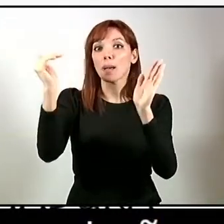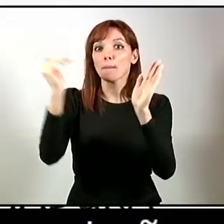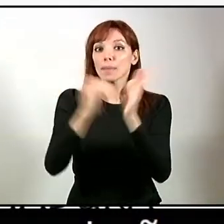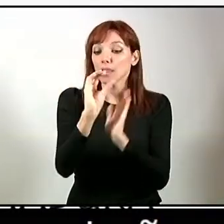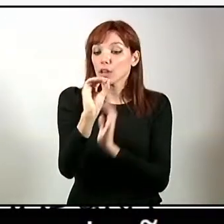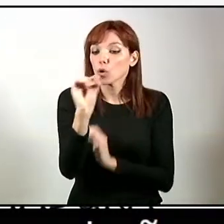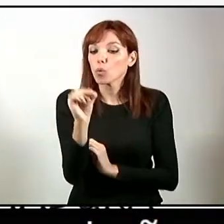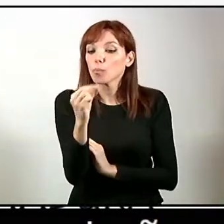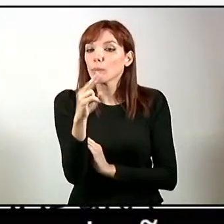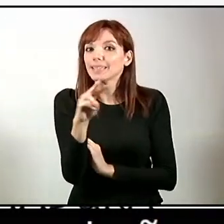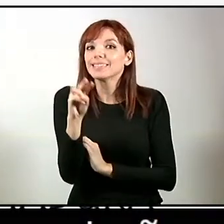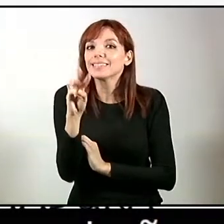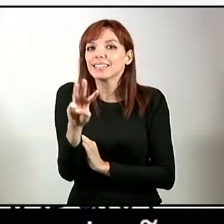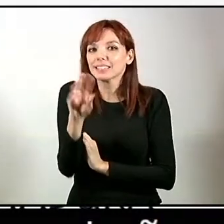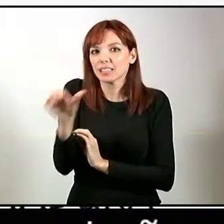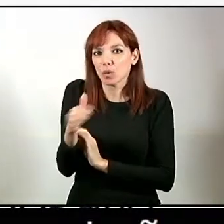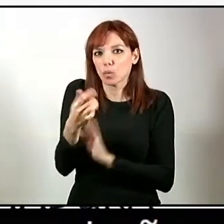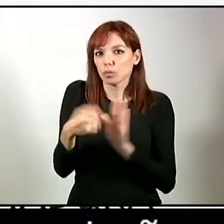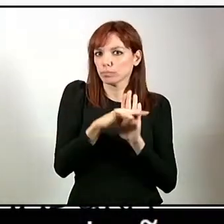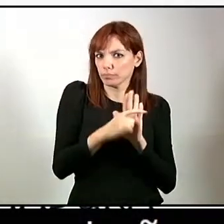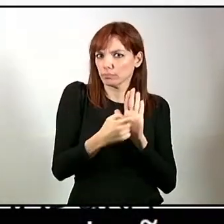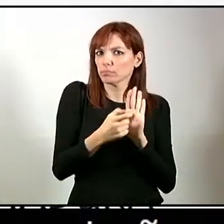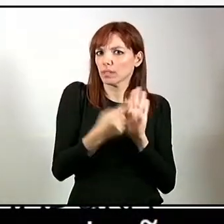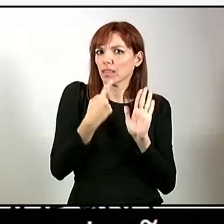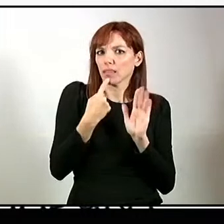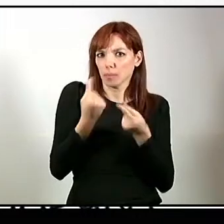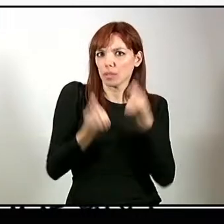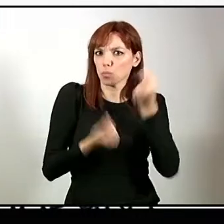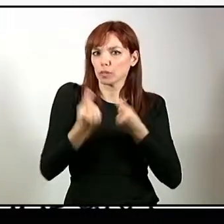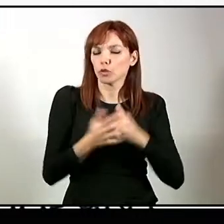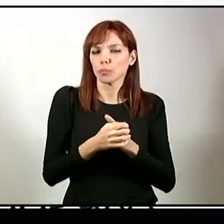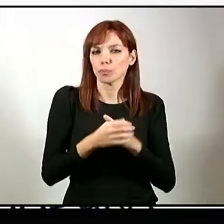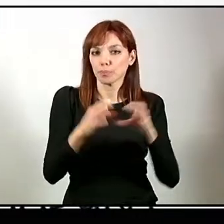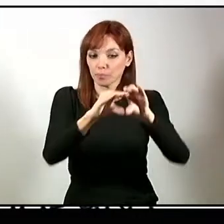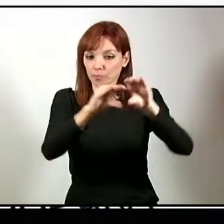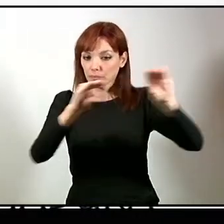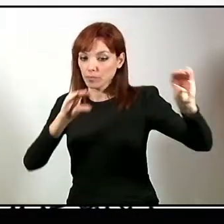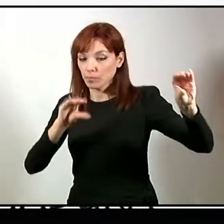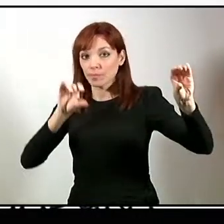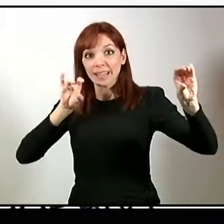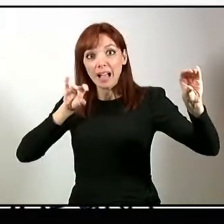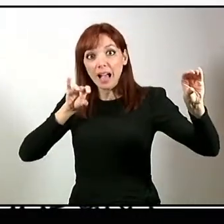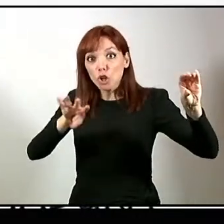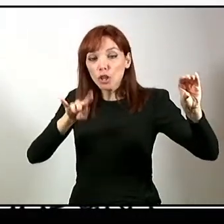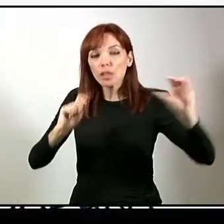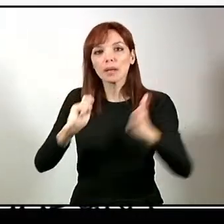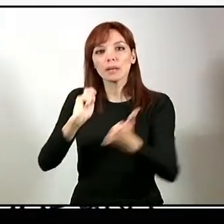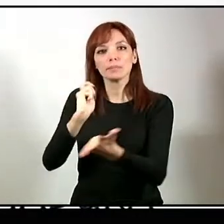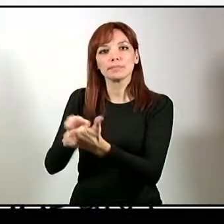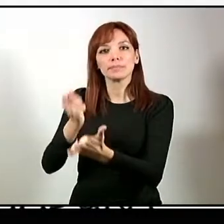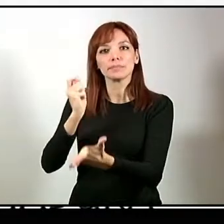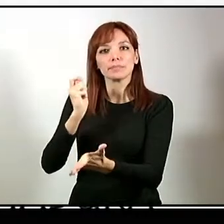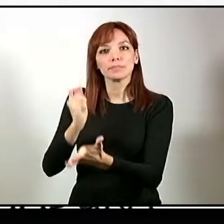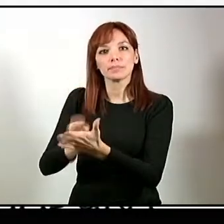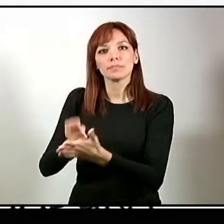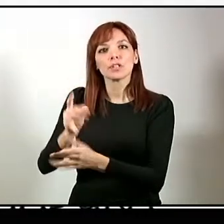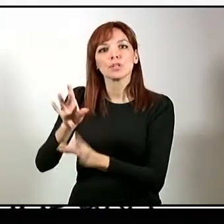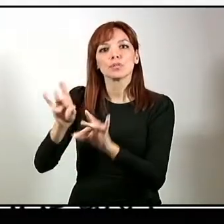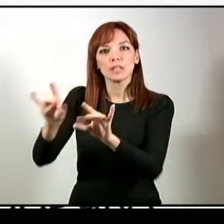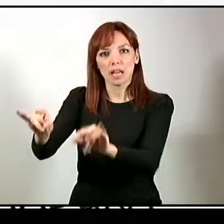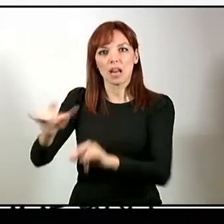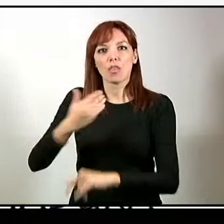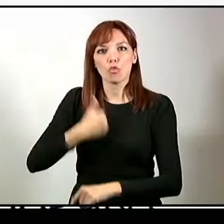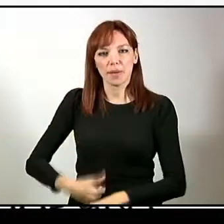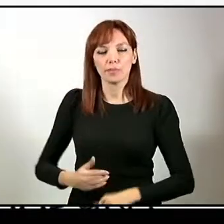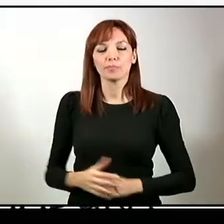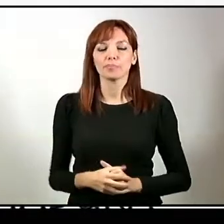37.877.023 euros para este proyecto, de los cuales 14 millones es para el pago de las expropiaciones.